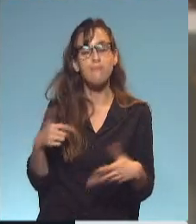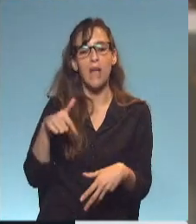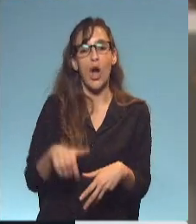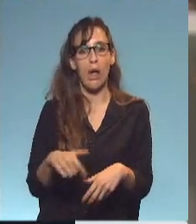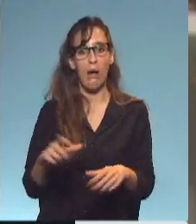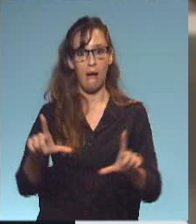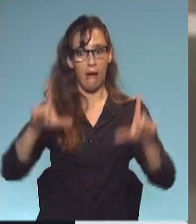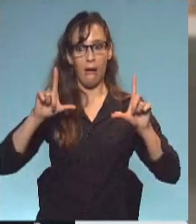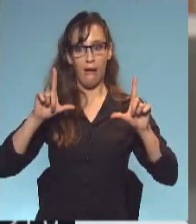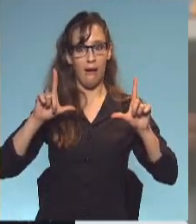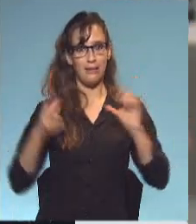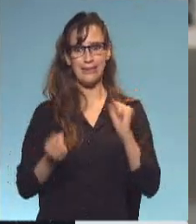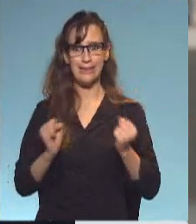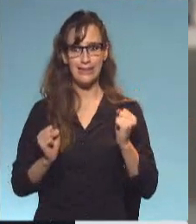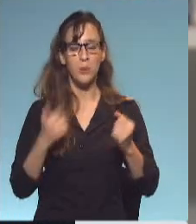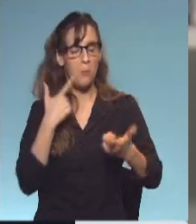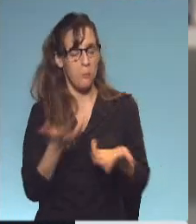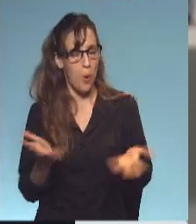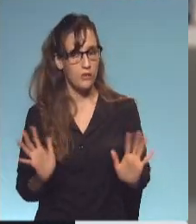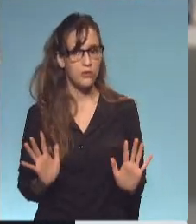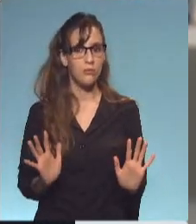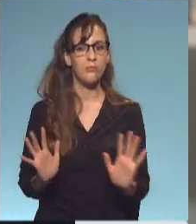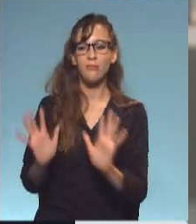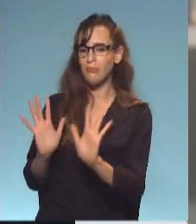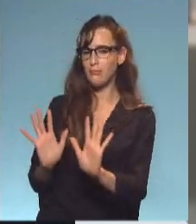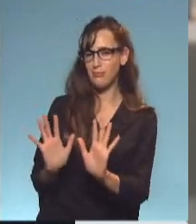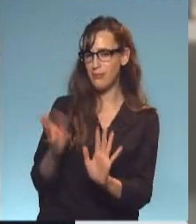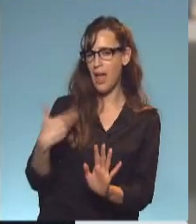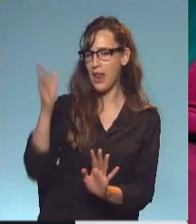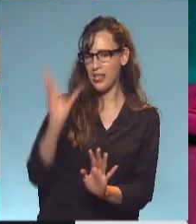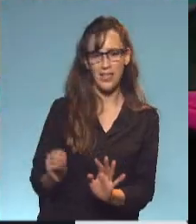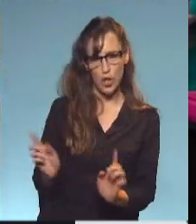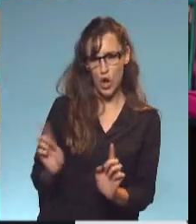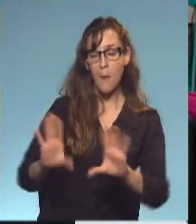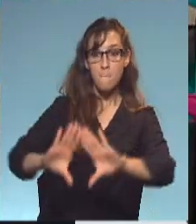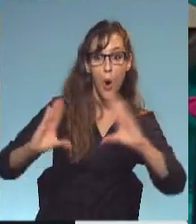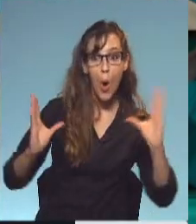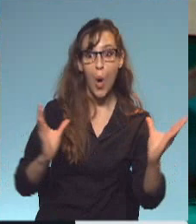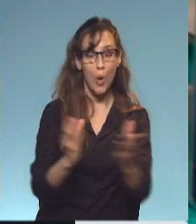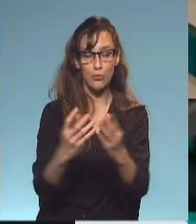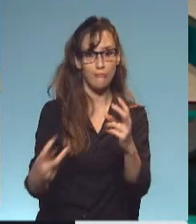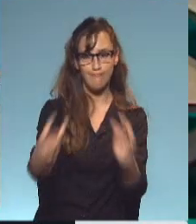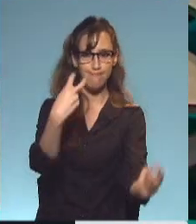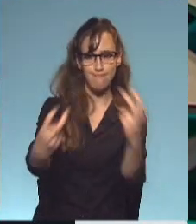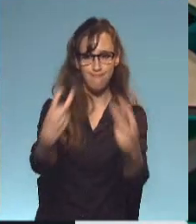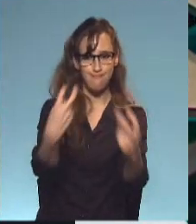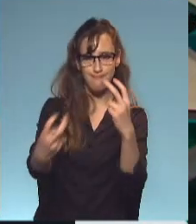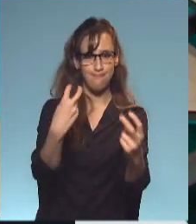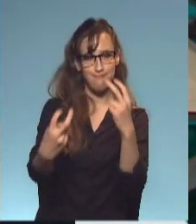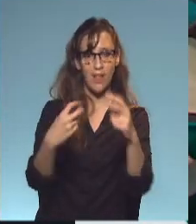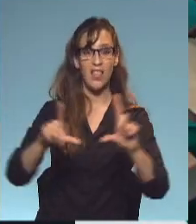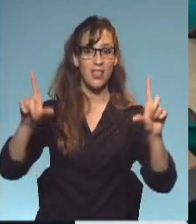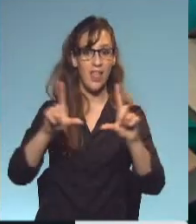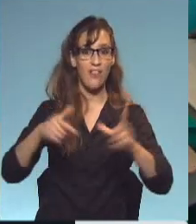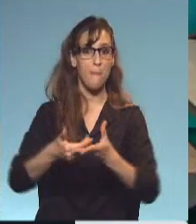de nervios. Si falla, ustedes sabrán... No te quiero poner presión. No es frente a todo el país, frente a todo el mundo. Porque vamos a todo el mundo con TV